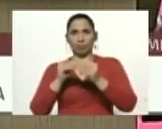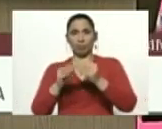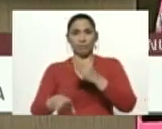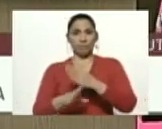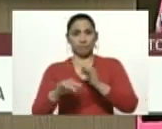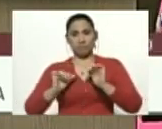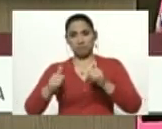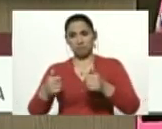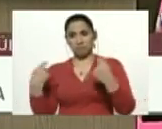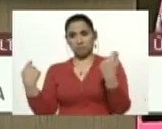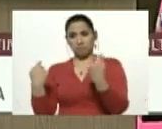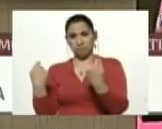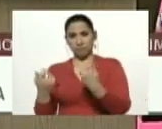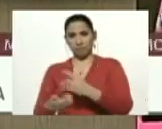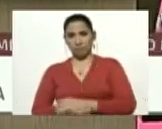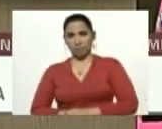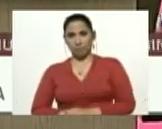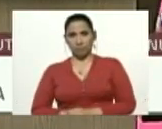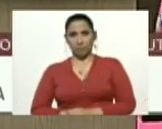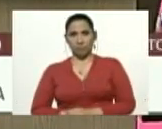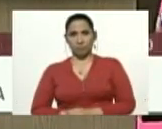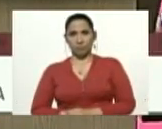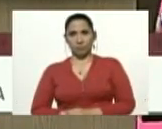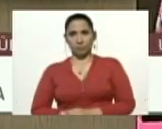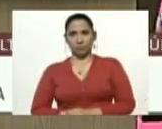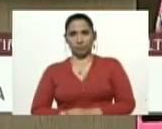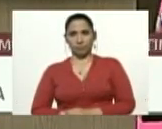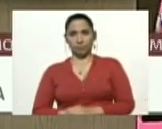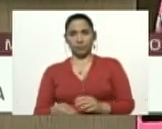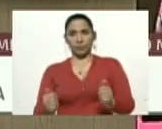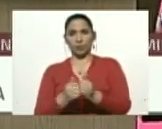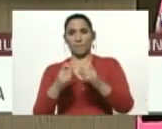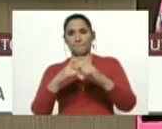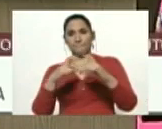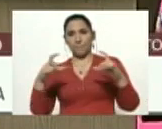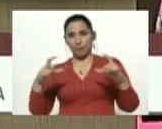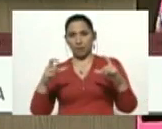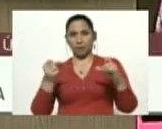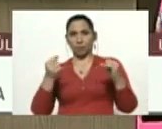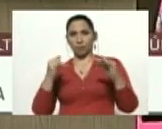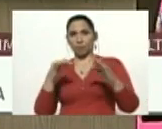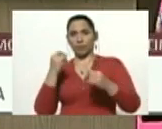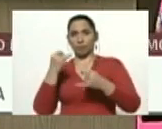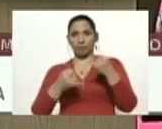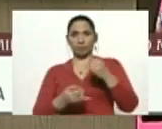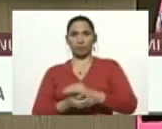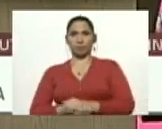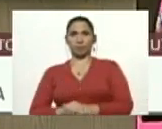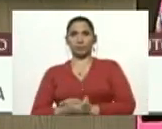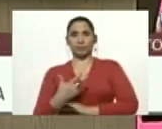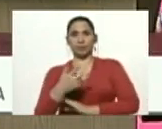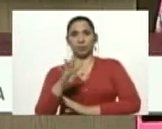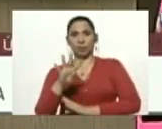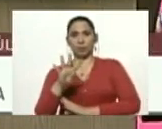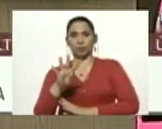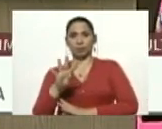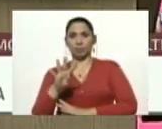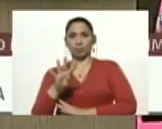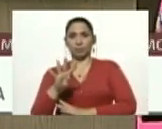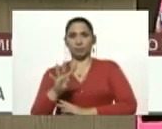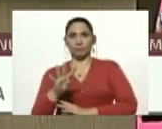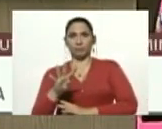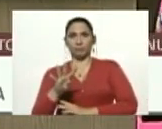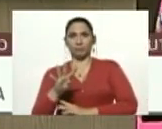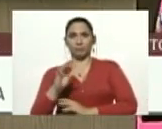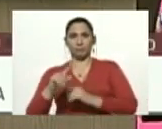a iniciar la jornada con las placas número que terminan en 3 y 4, en los terminales 3 y